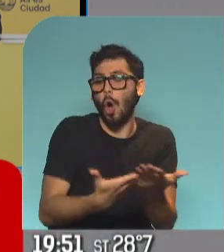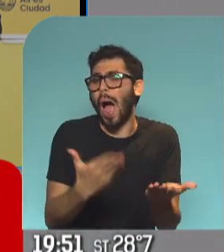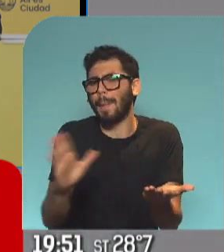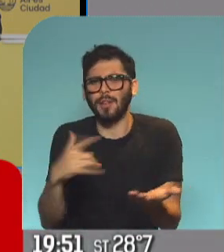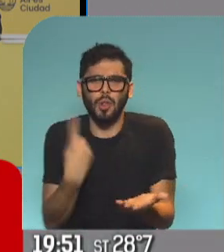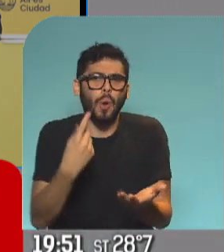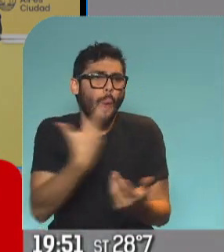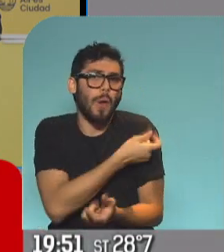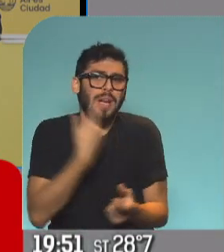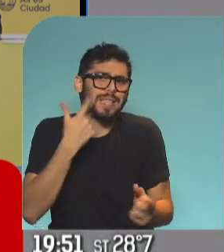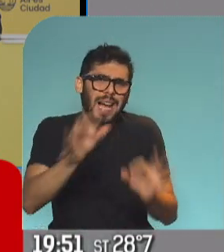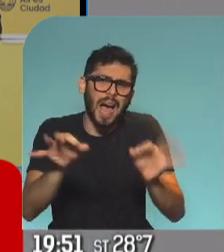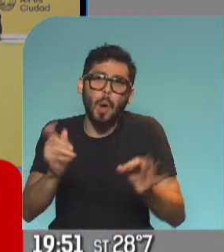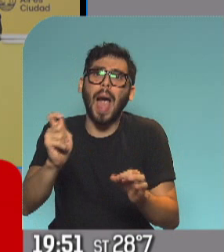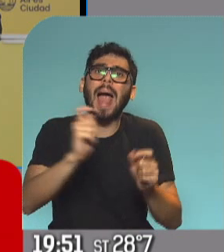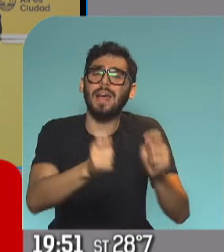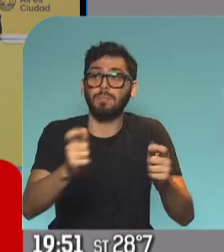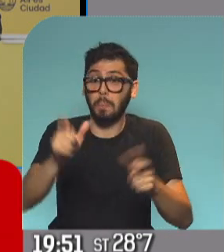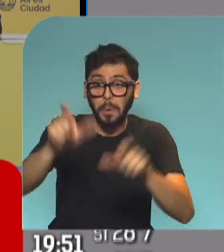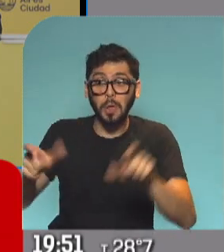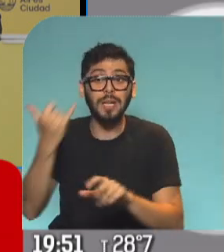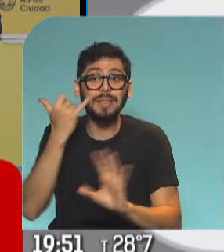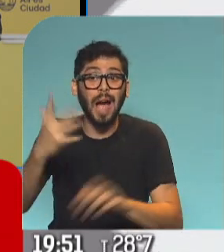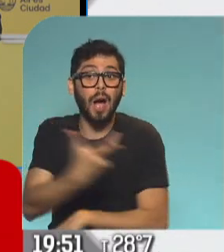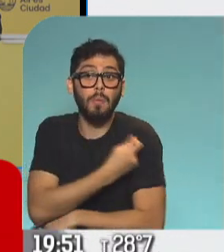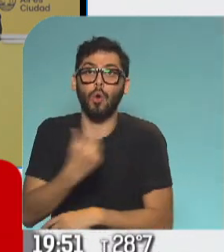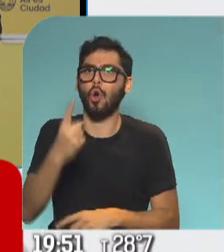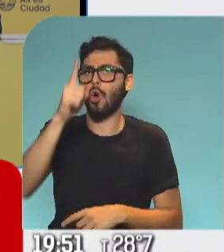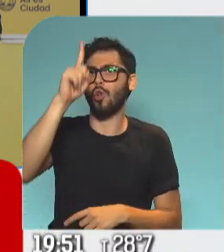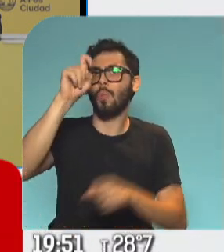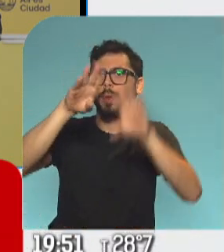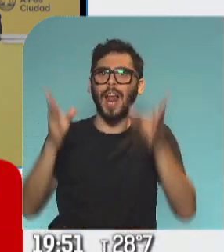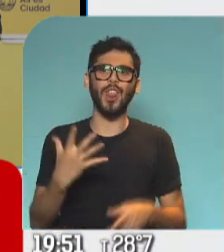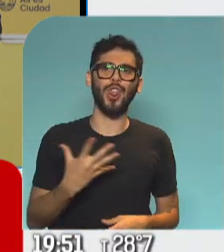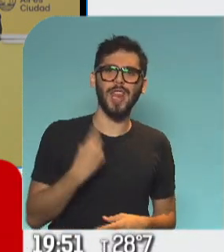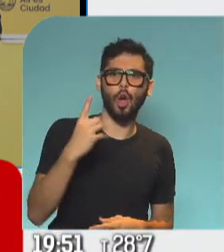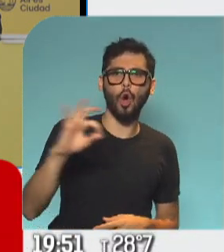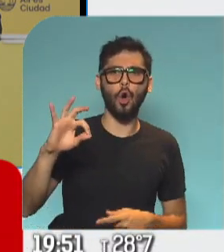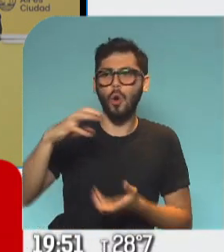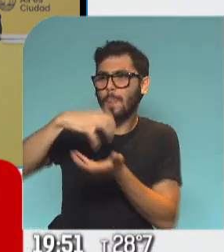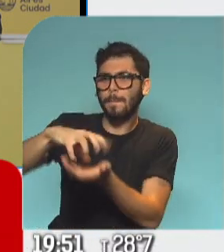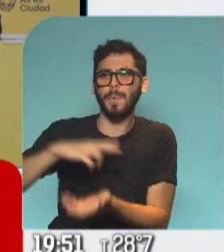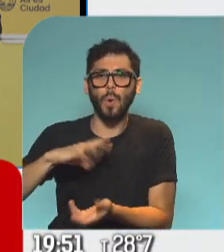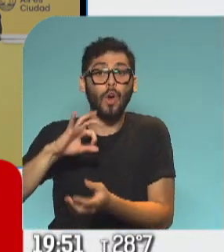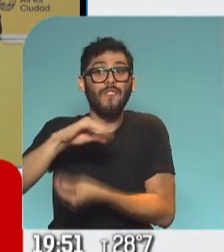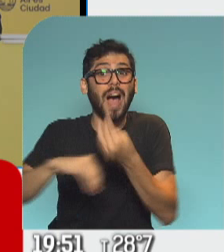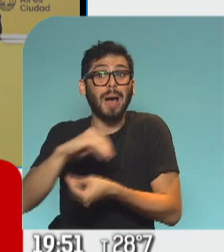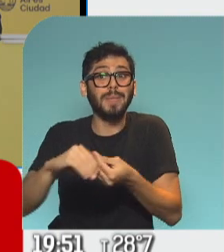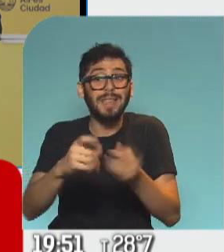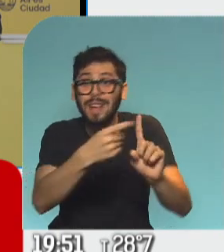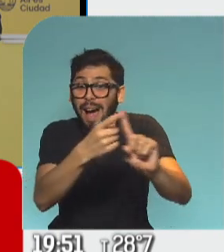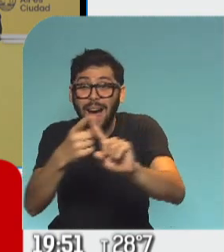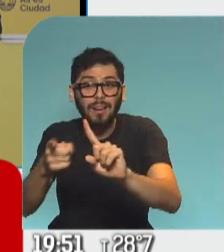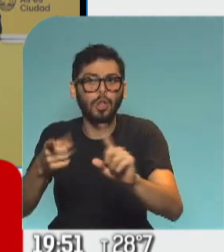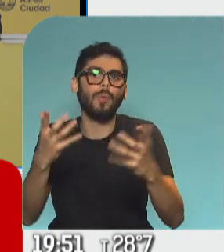ya están apareciendo aquellos que han sido vacunados, directores de hospitales o de sanatorios privados, familiares, etcétera. Por supuesto que esto tiene